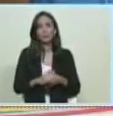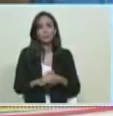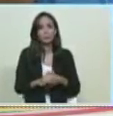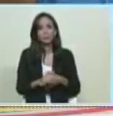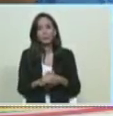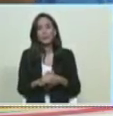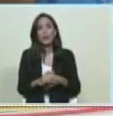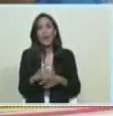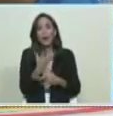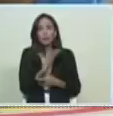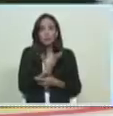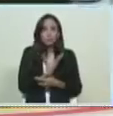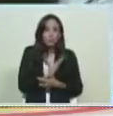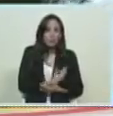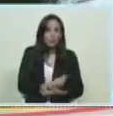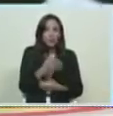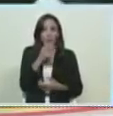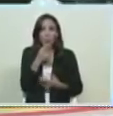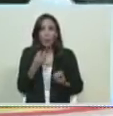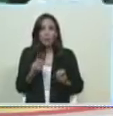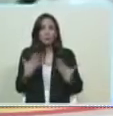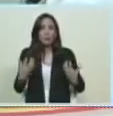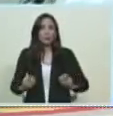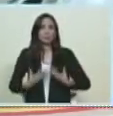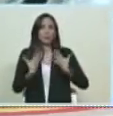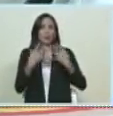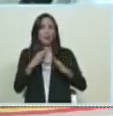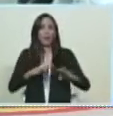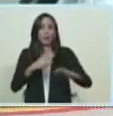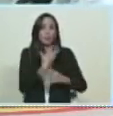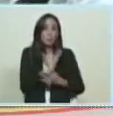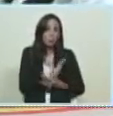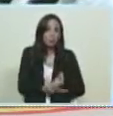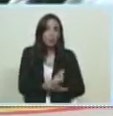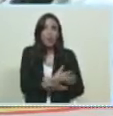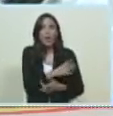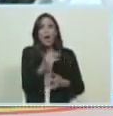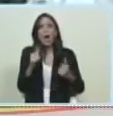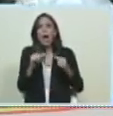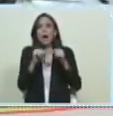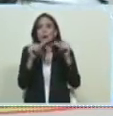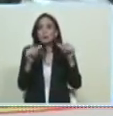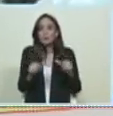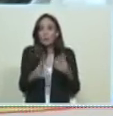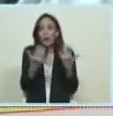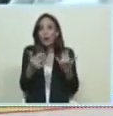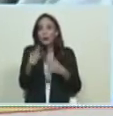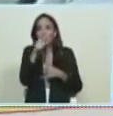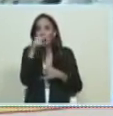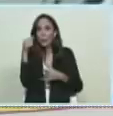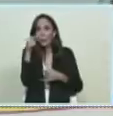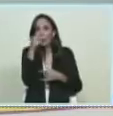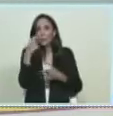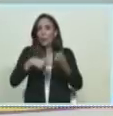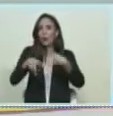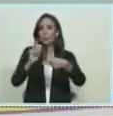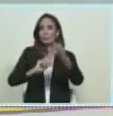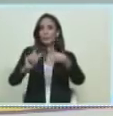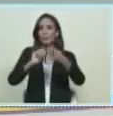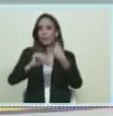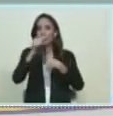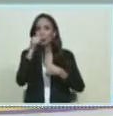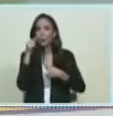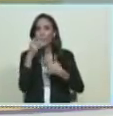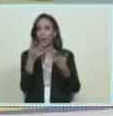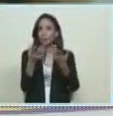Caen en una depresión. Y son víctimas del sistema consumista capitalista que los enloquece